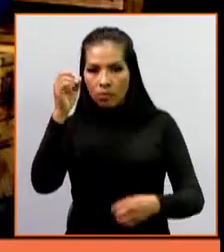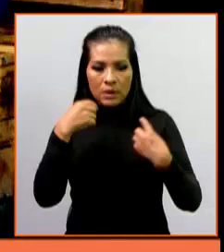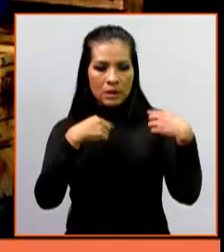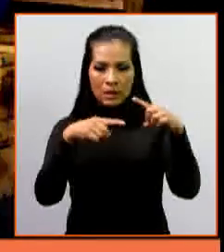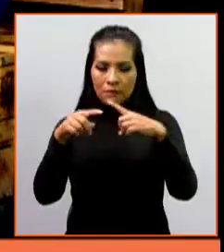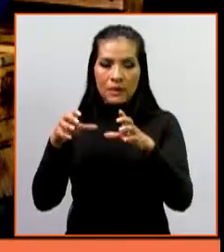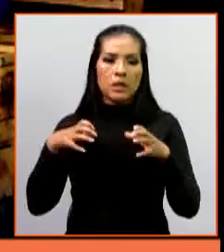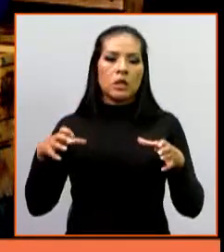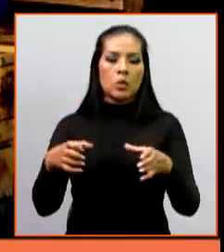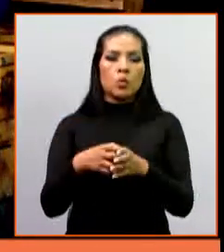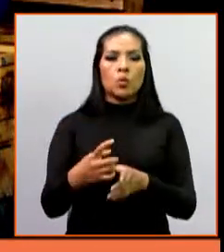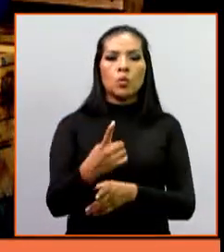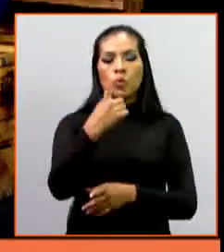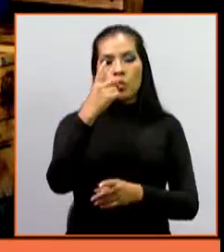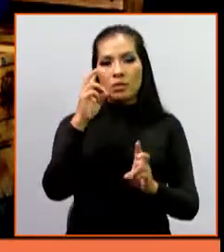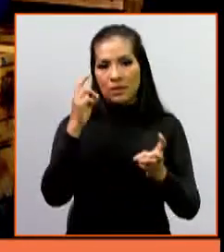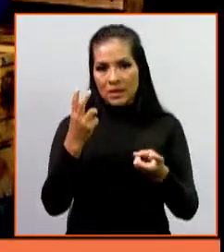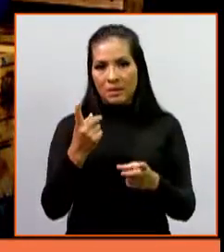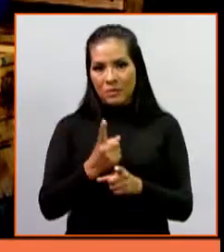te interpele.